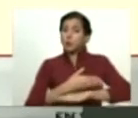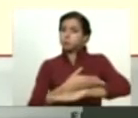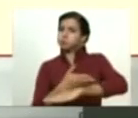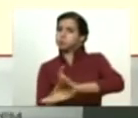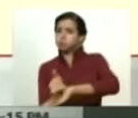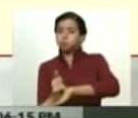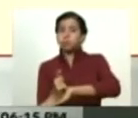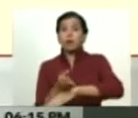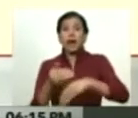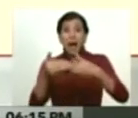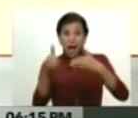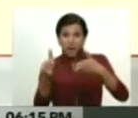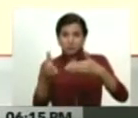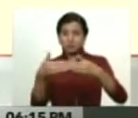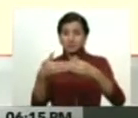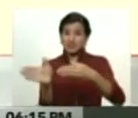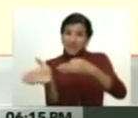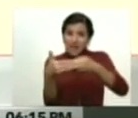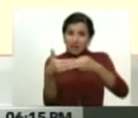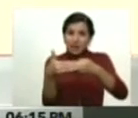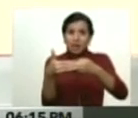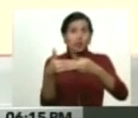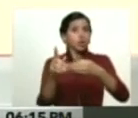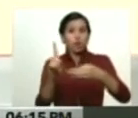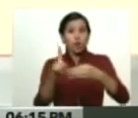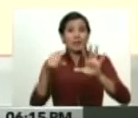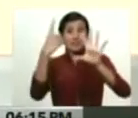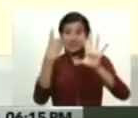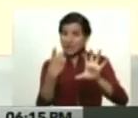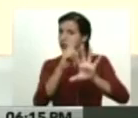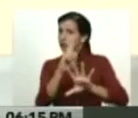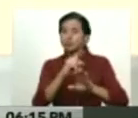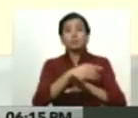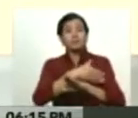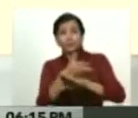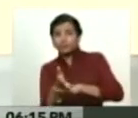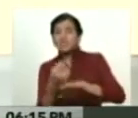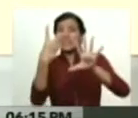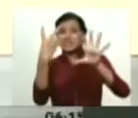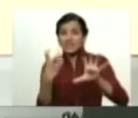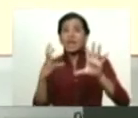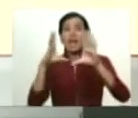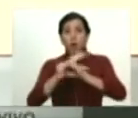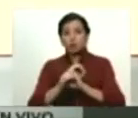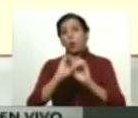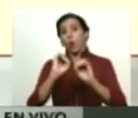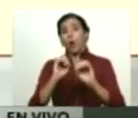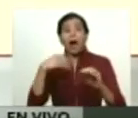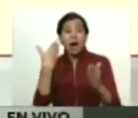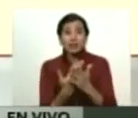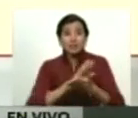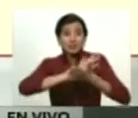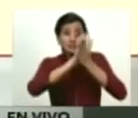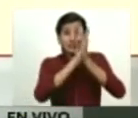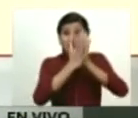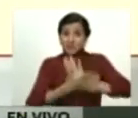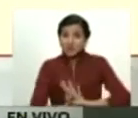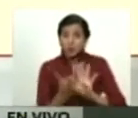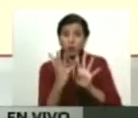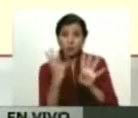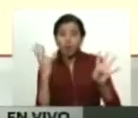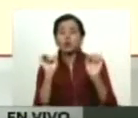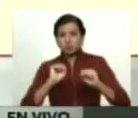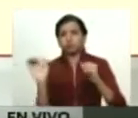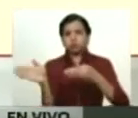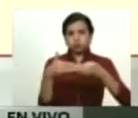horario de mesas de votación hasta las 7 de la noche o hasta que hayan electoras o electores en la